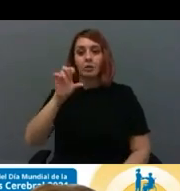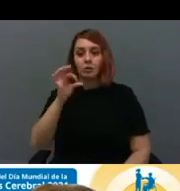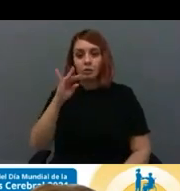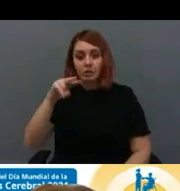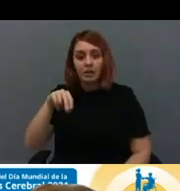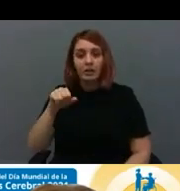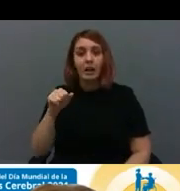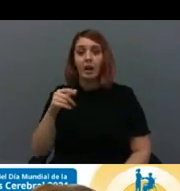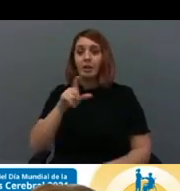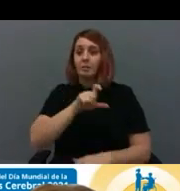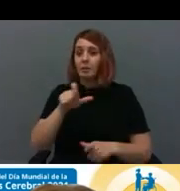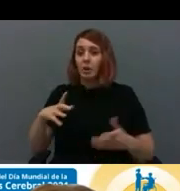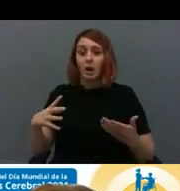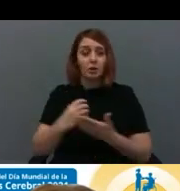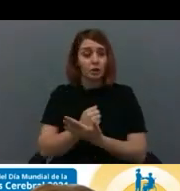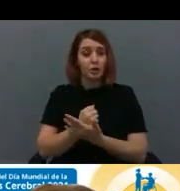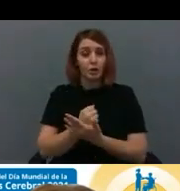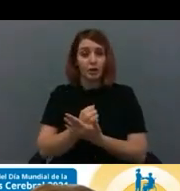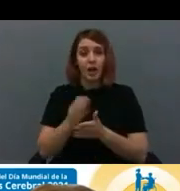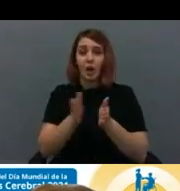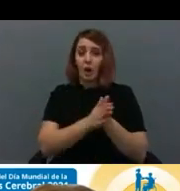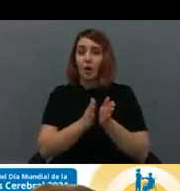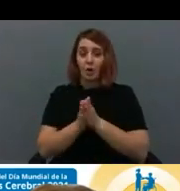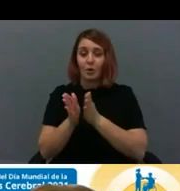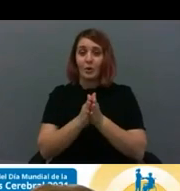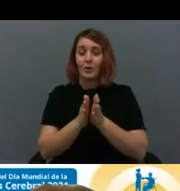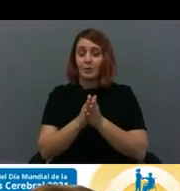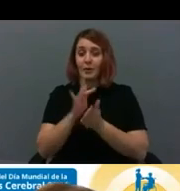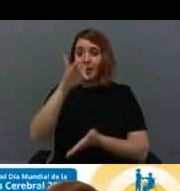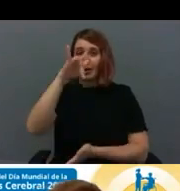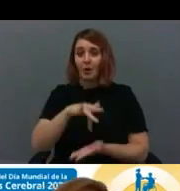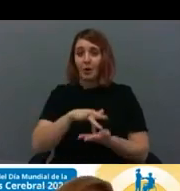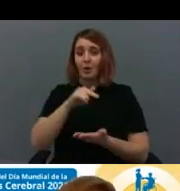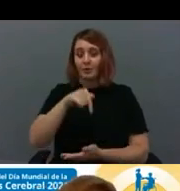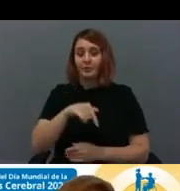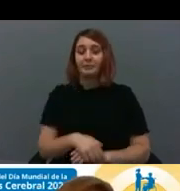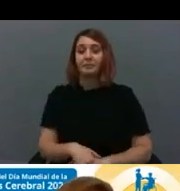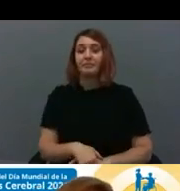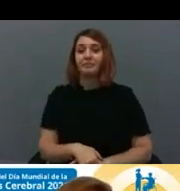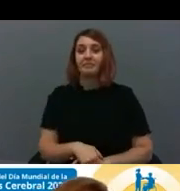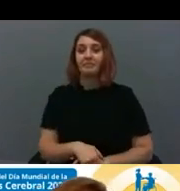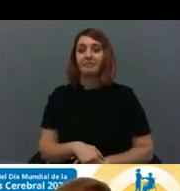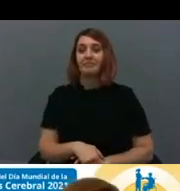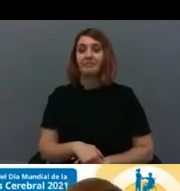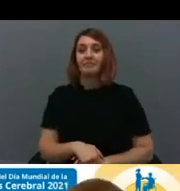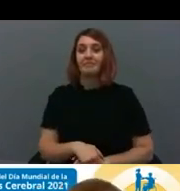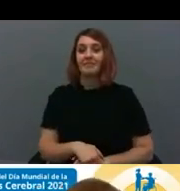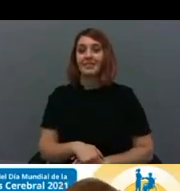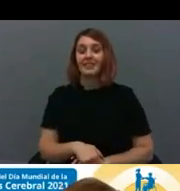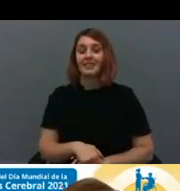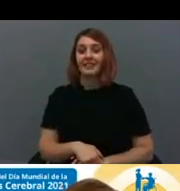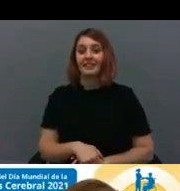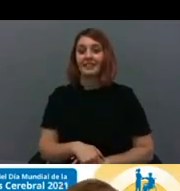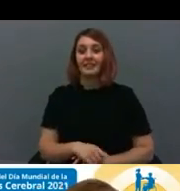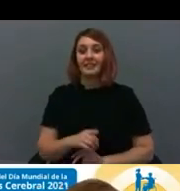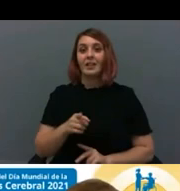Victoria, de Miguel Ángel y de todas las personas que nos habéis acompañado en el día de hoy, ¿no? Y de mover esa semillita